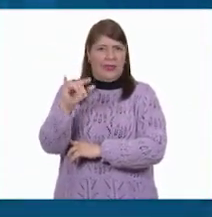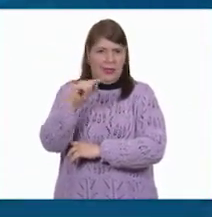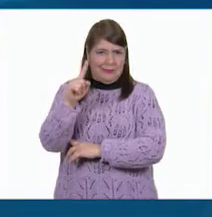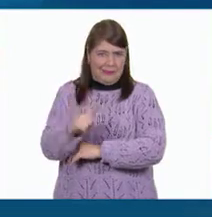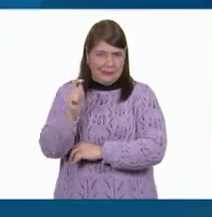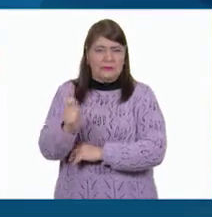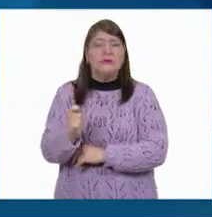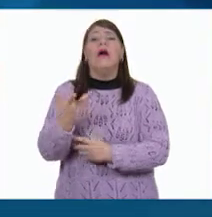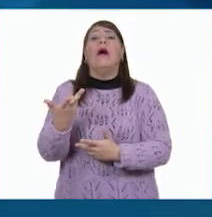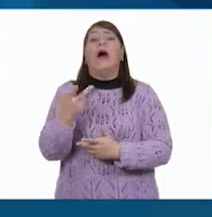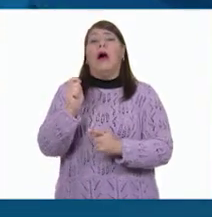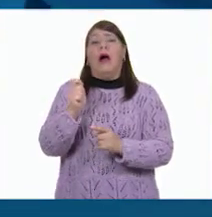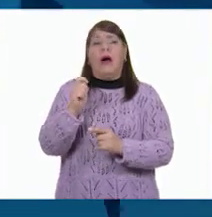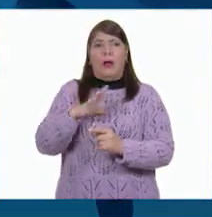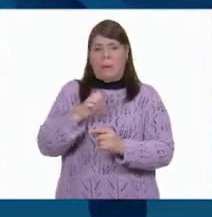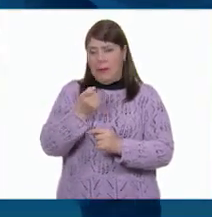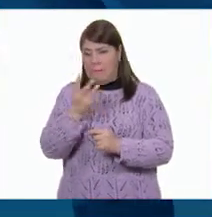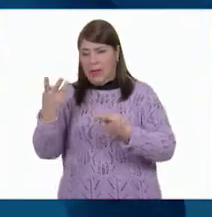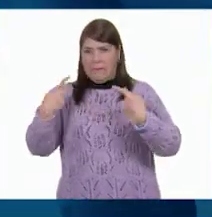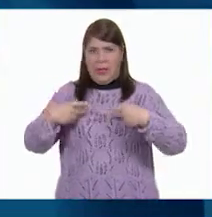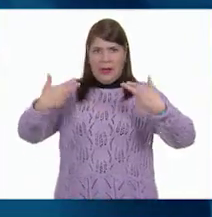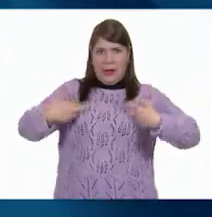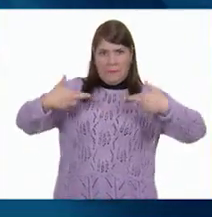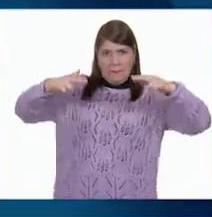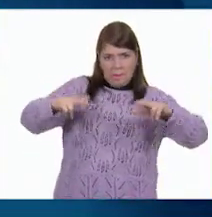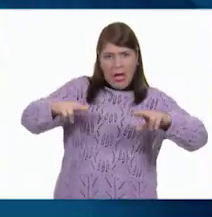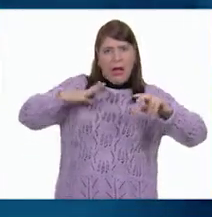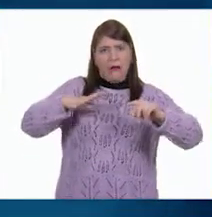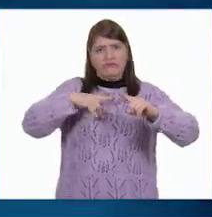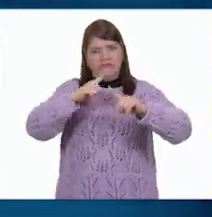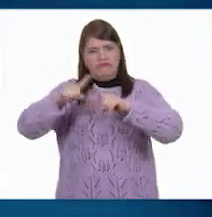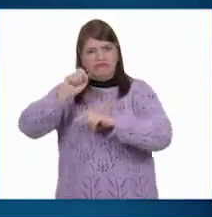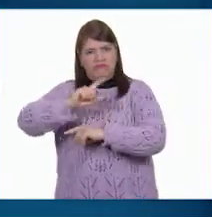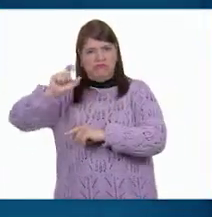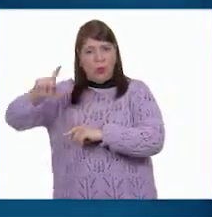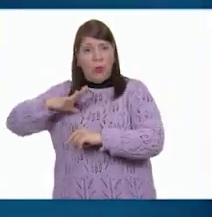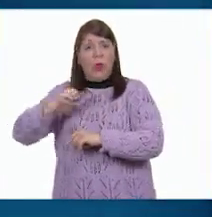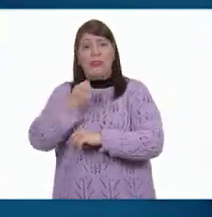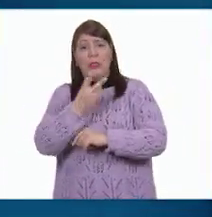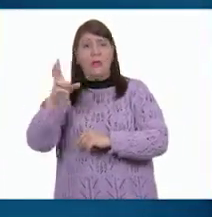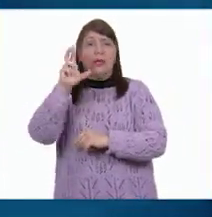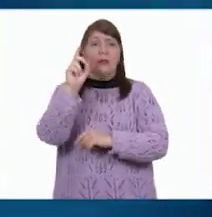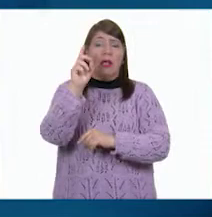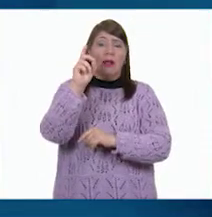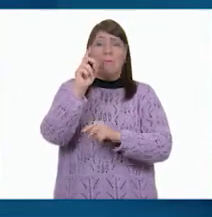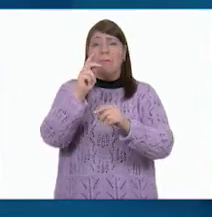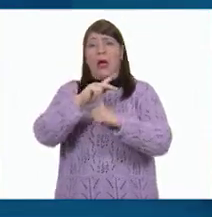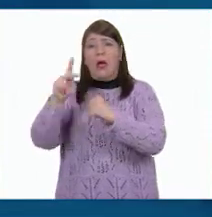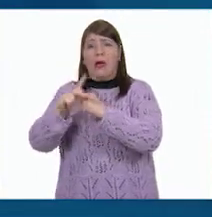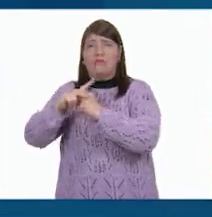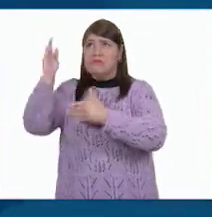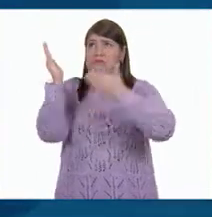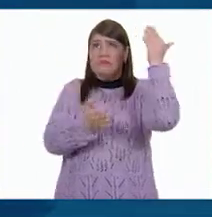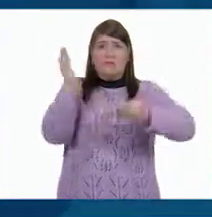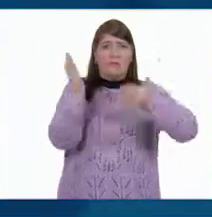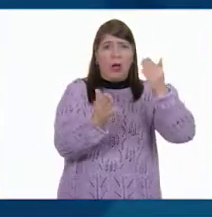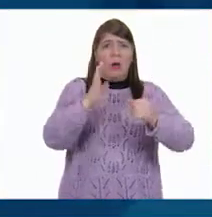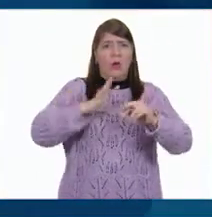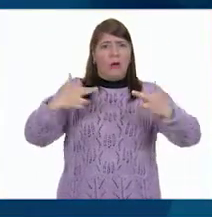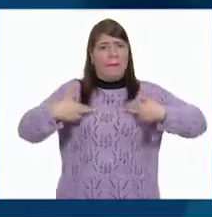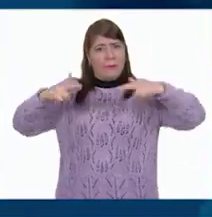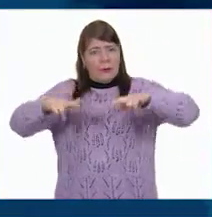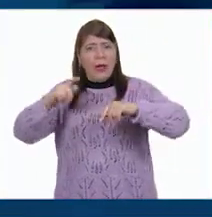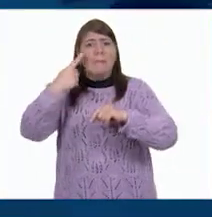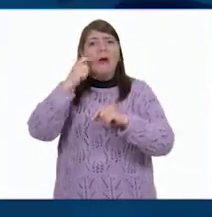A través de sus representantes diplomáticos, más de 30 naciones fueron invitadas a presenciar la fastuosidad de